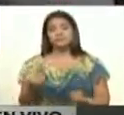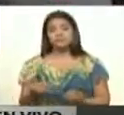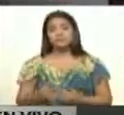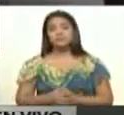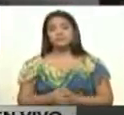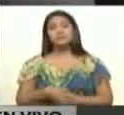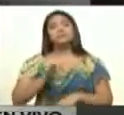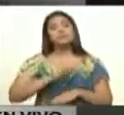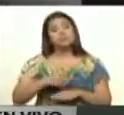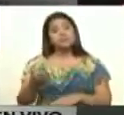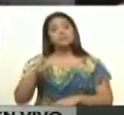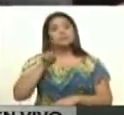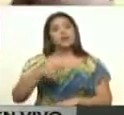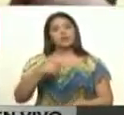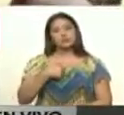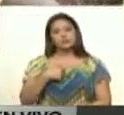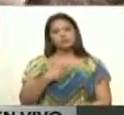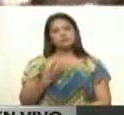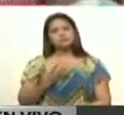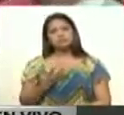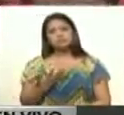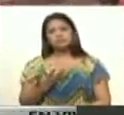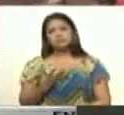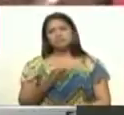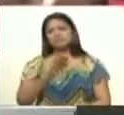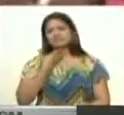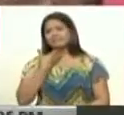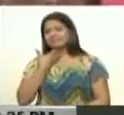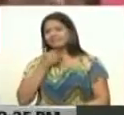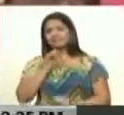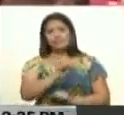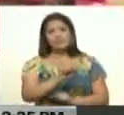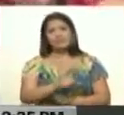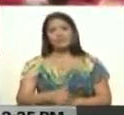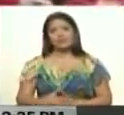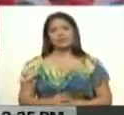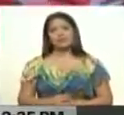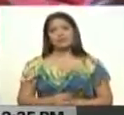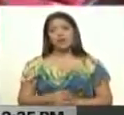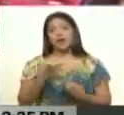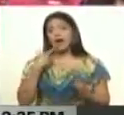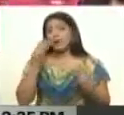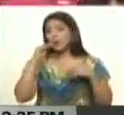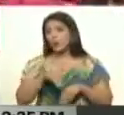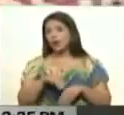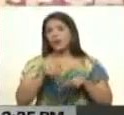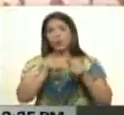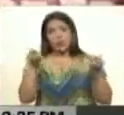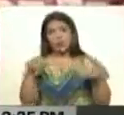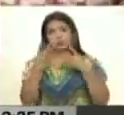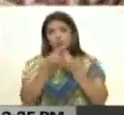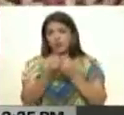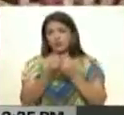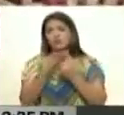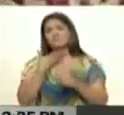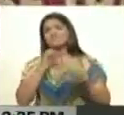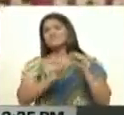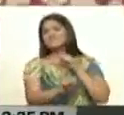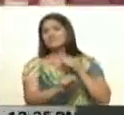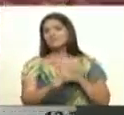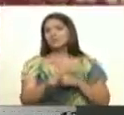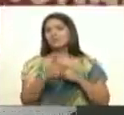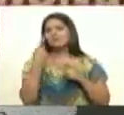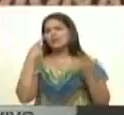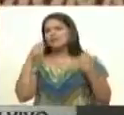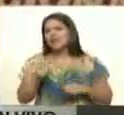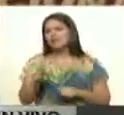de que también yo estoy repudiando en acuerdo con todos ellos toda presunción de